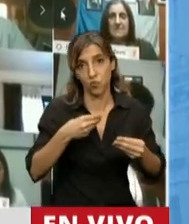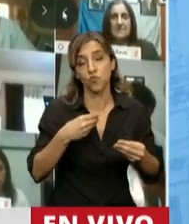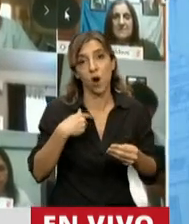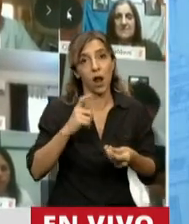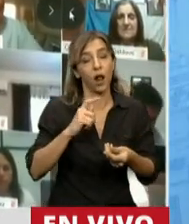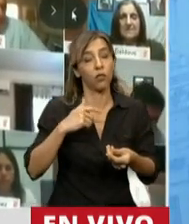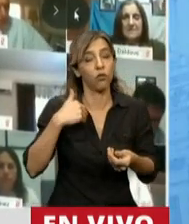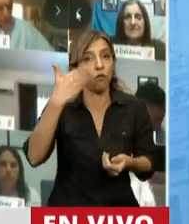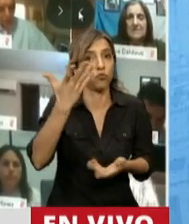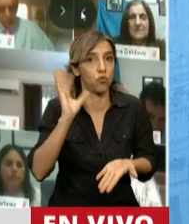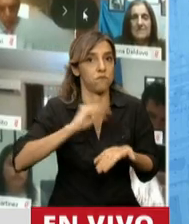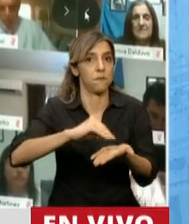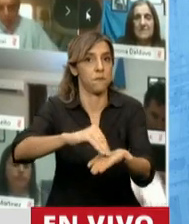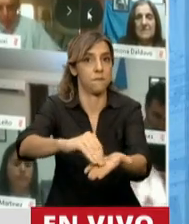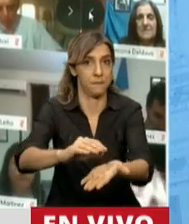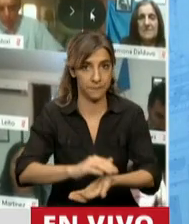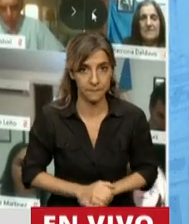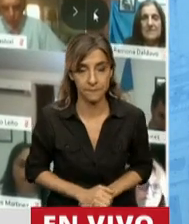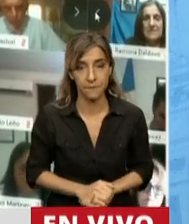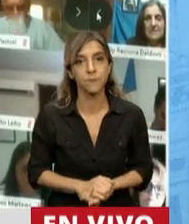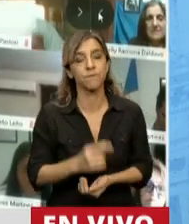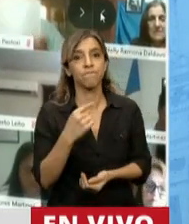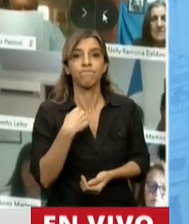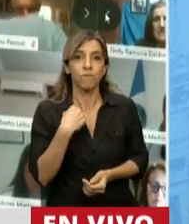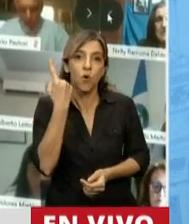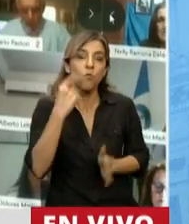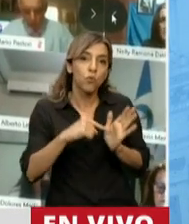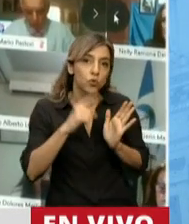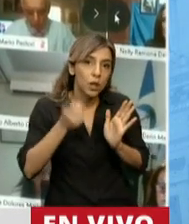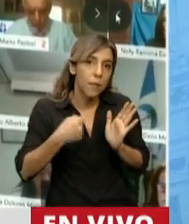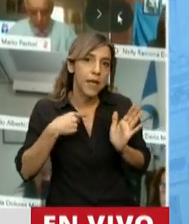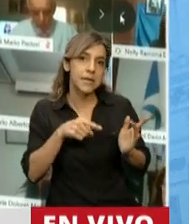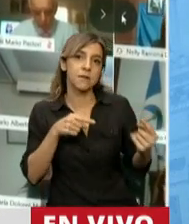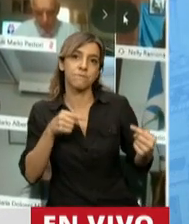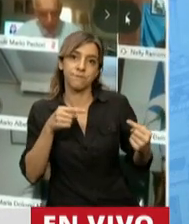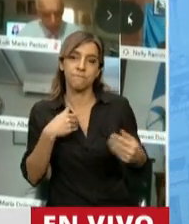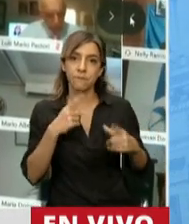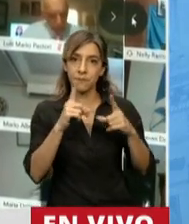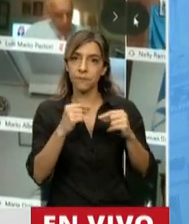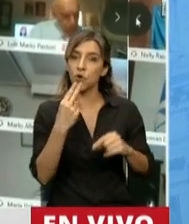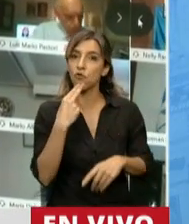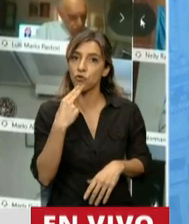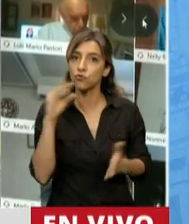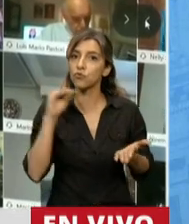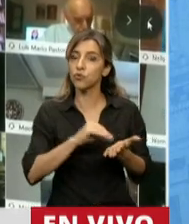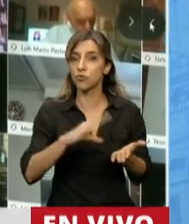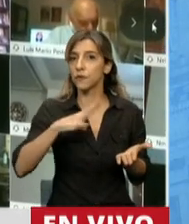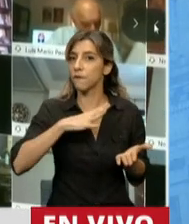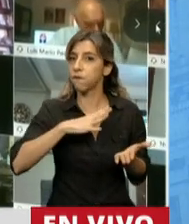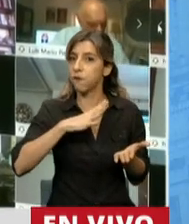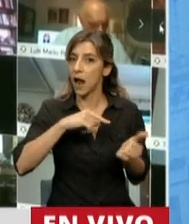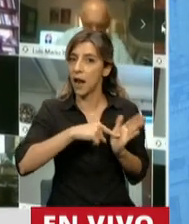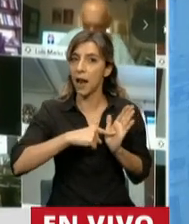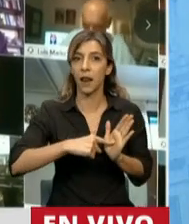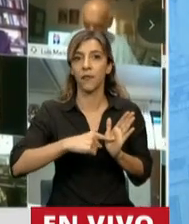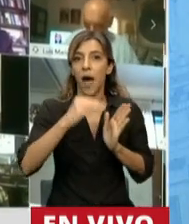Vemos ampliamente con dificultad el artículo 11, donde no quisieron manejar y poner datos de base objetiva